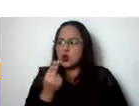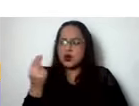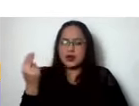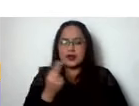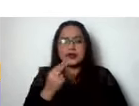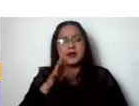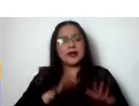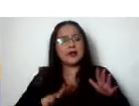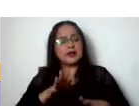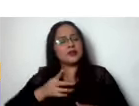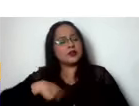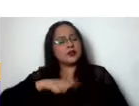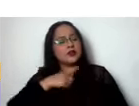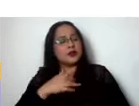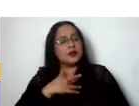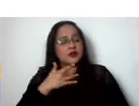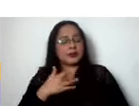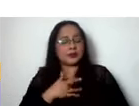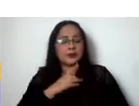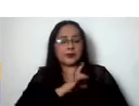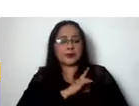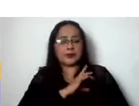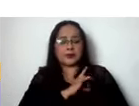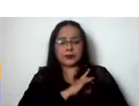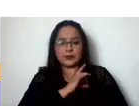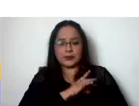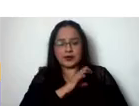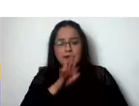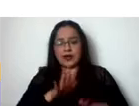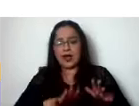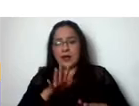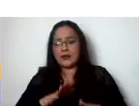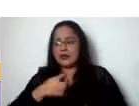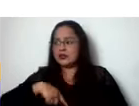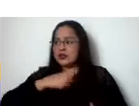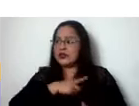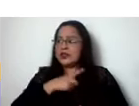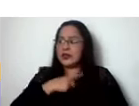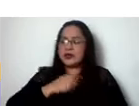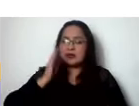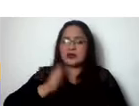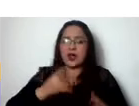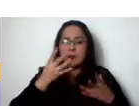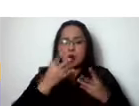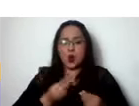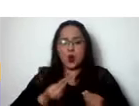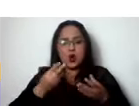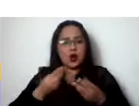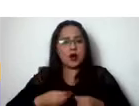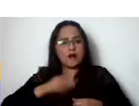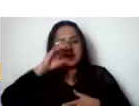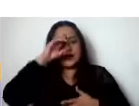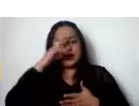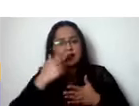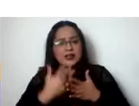miedo, porque eso significaría reconocer muchas violencias, reconocer muchas estructuras que son